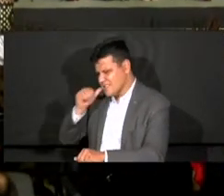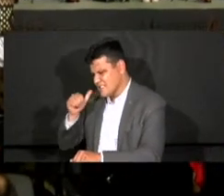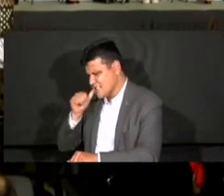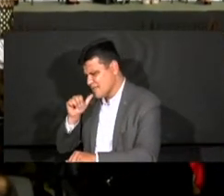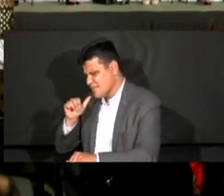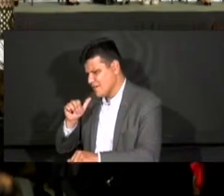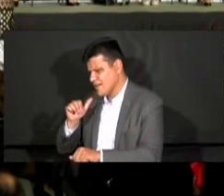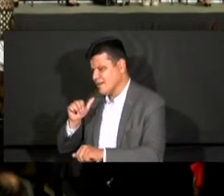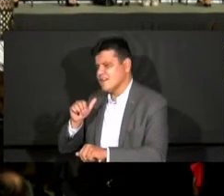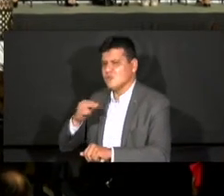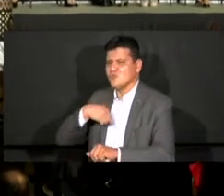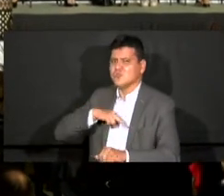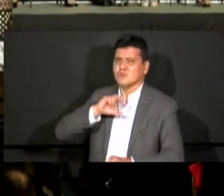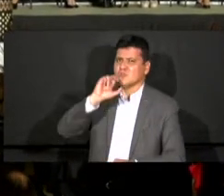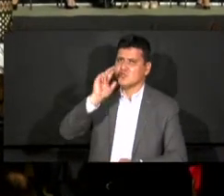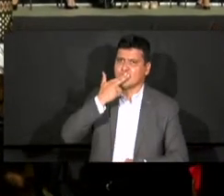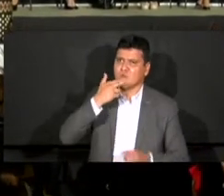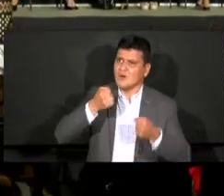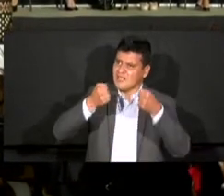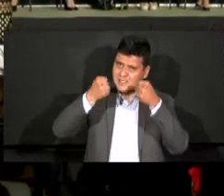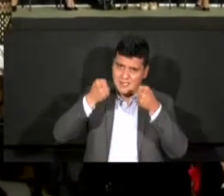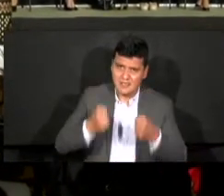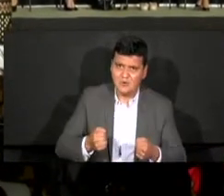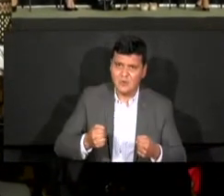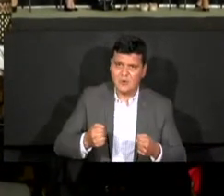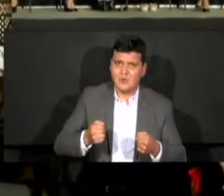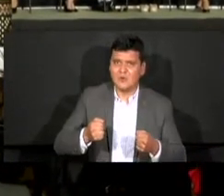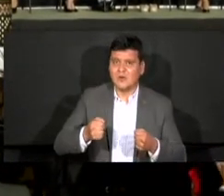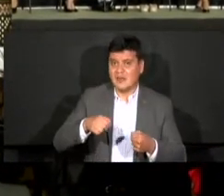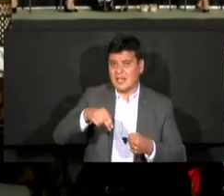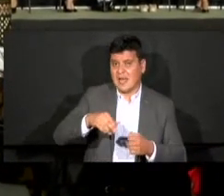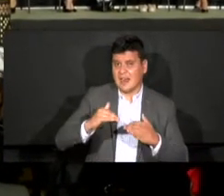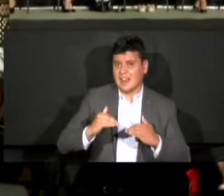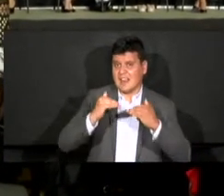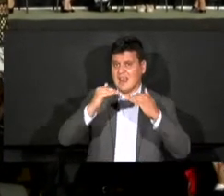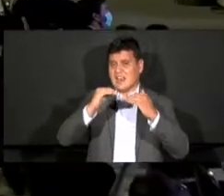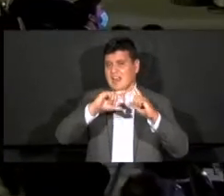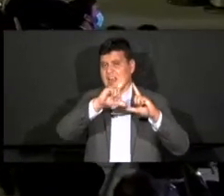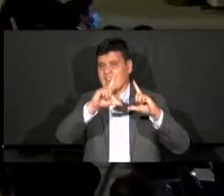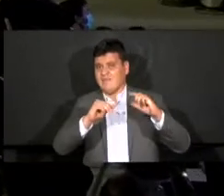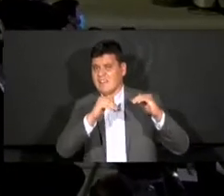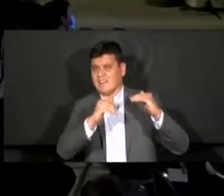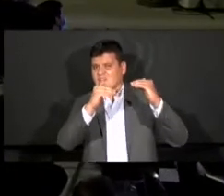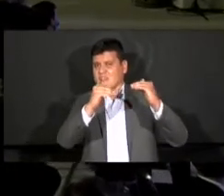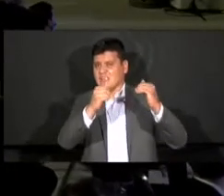el Estado más seguro del norte del país.